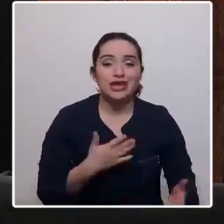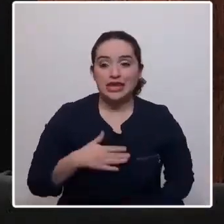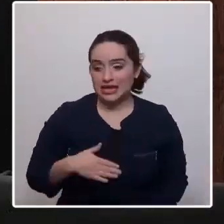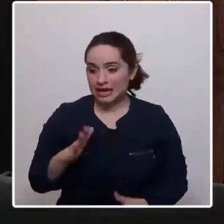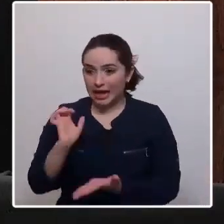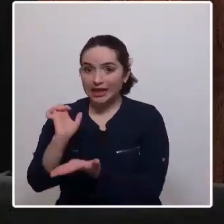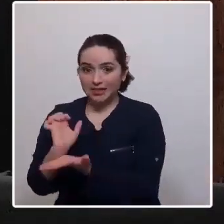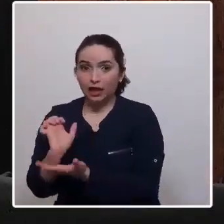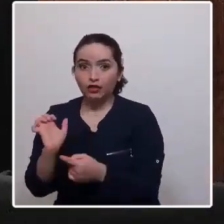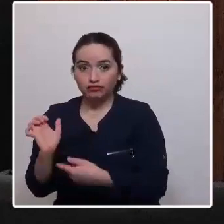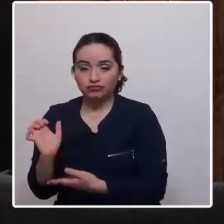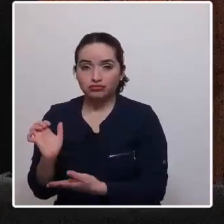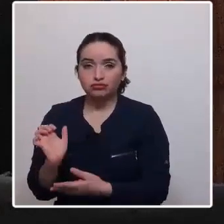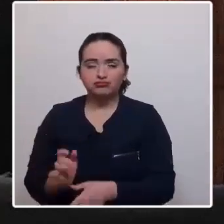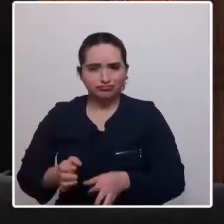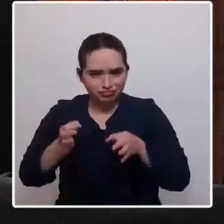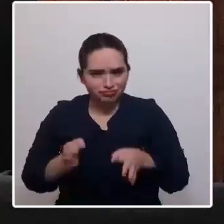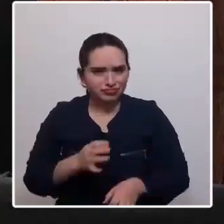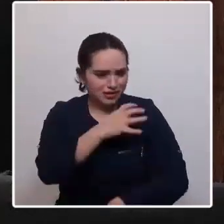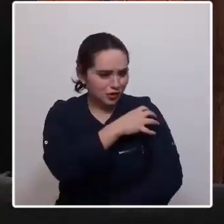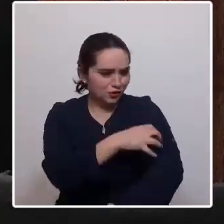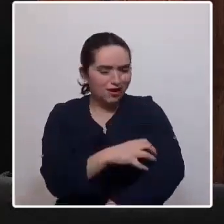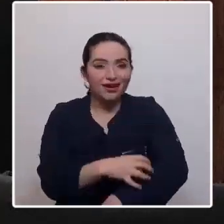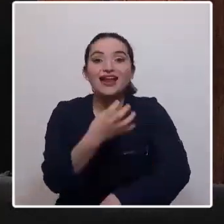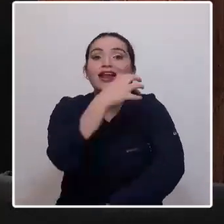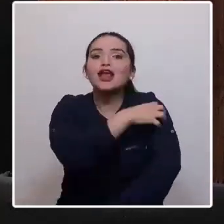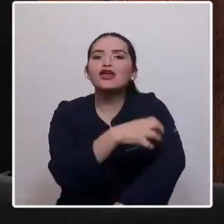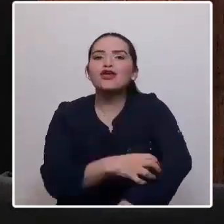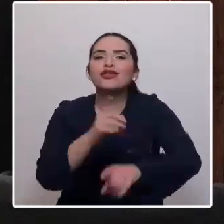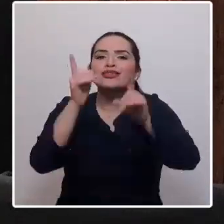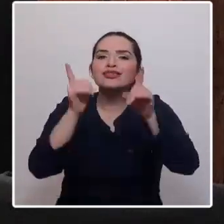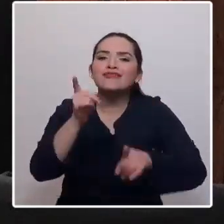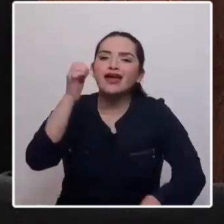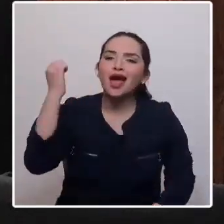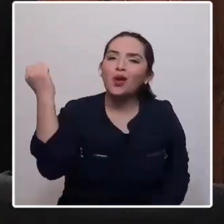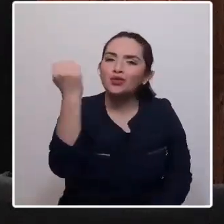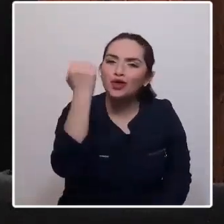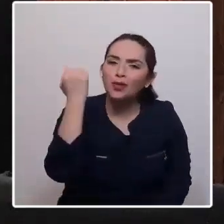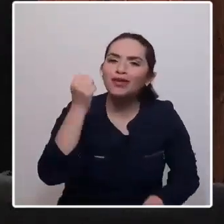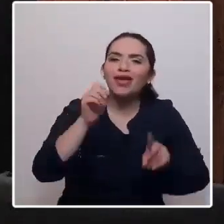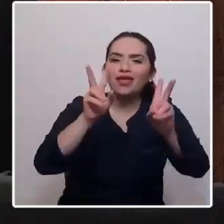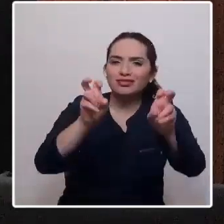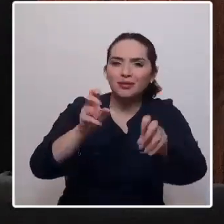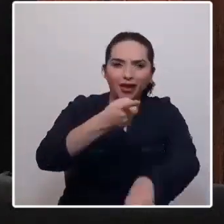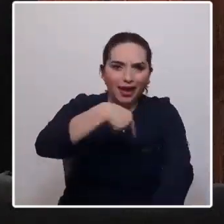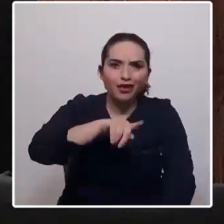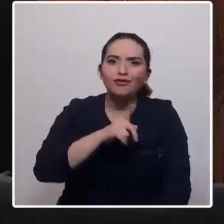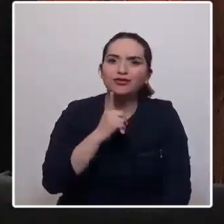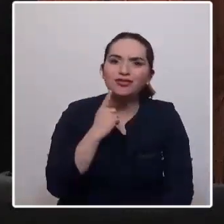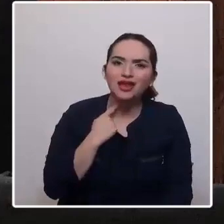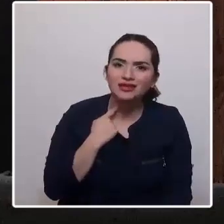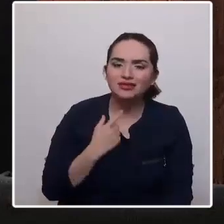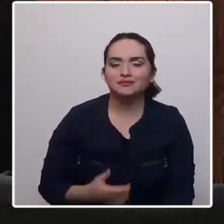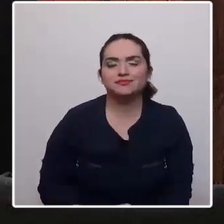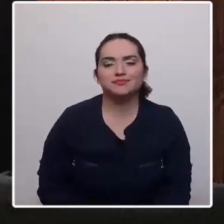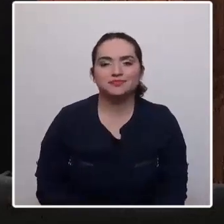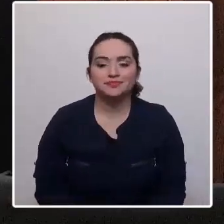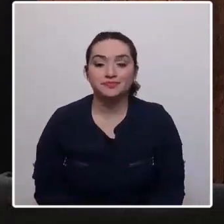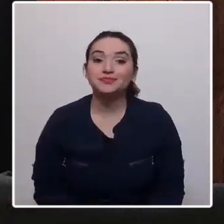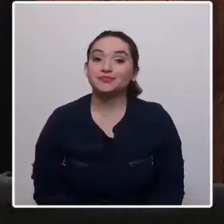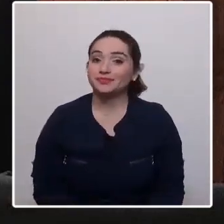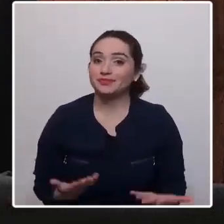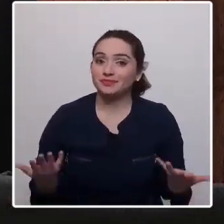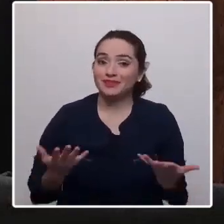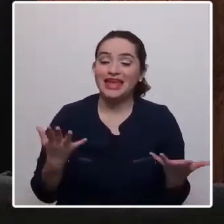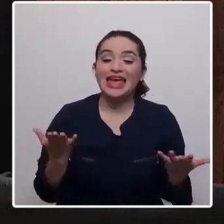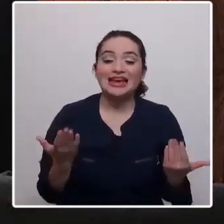sea realmente regional, las regiones deben tener autonomía en los temas que le competen, y para ello se necesita